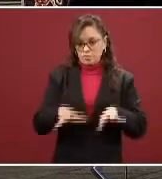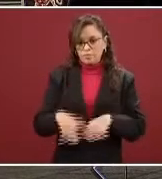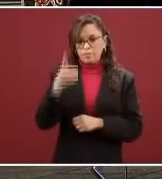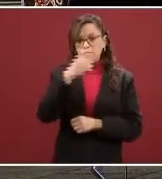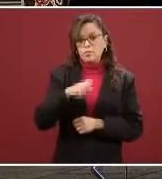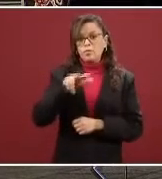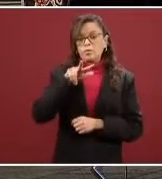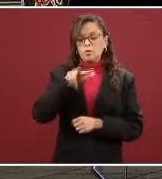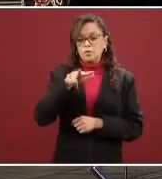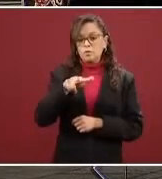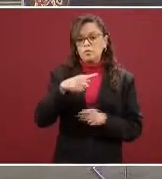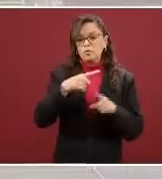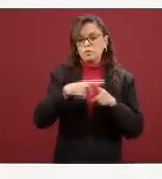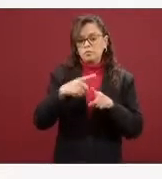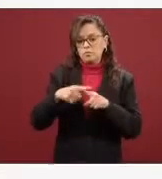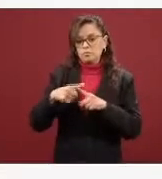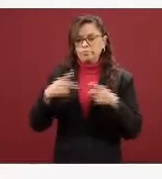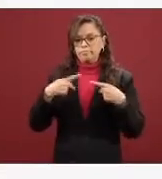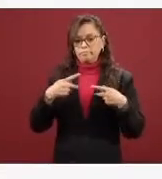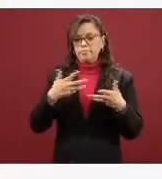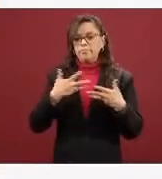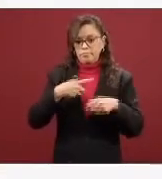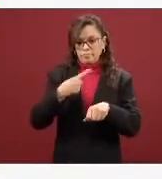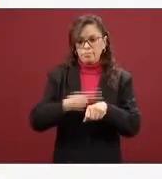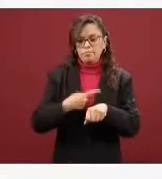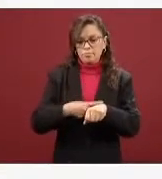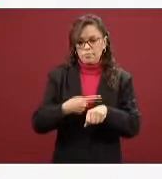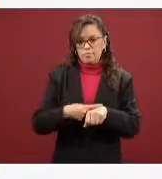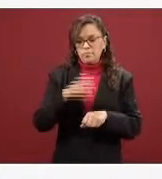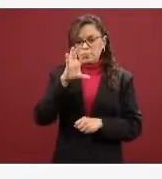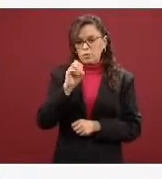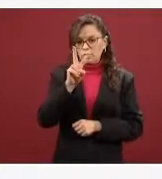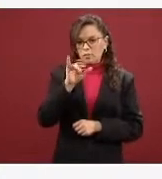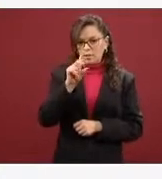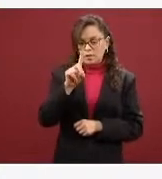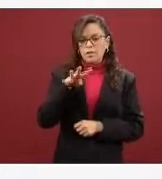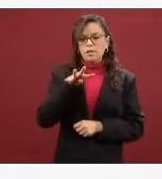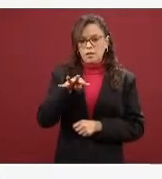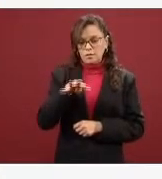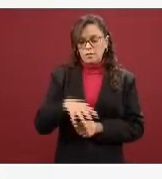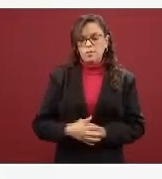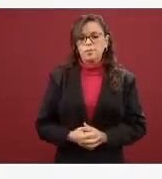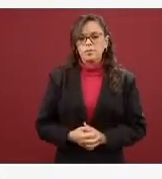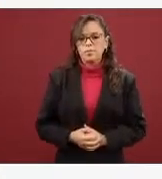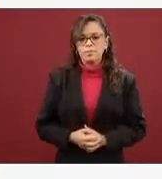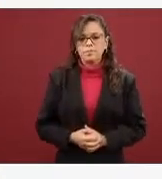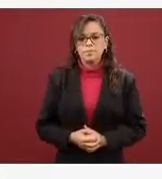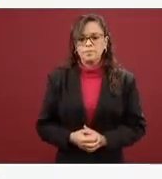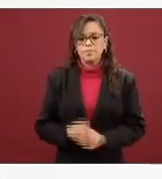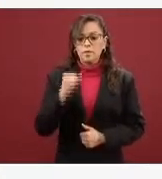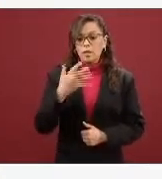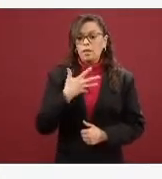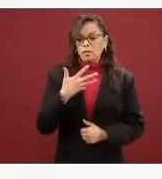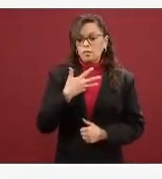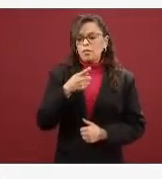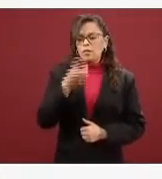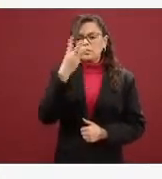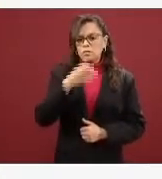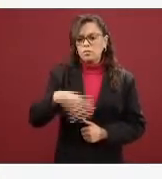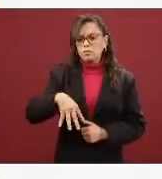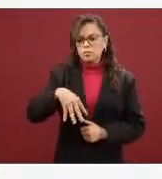118 casos confirmados de la enfermedad de COVID-19. Tenemos además 314